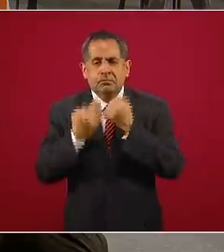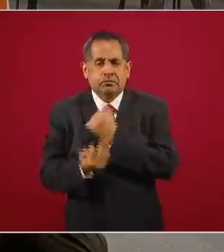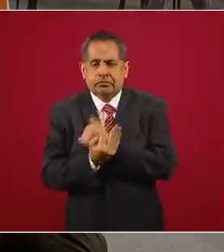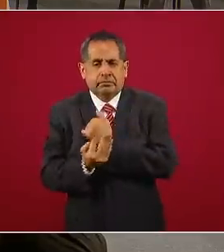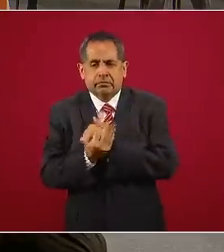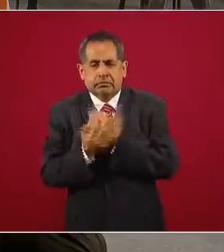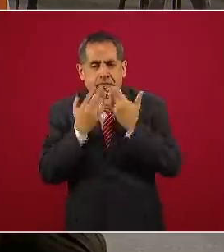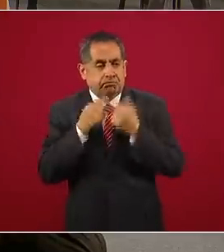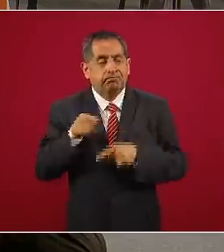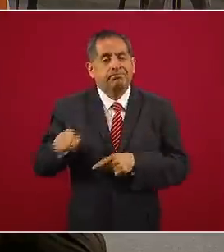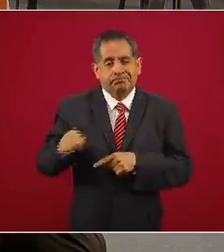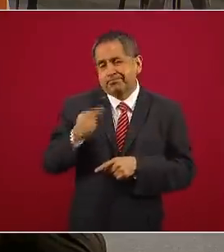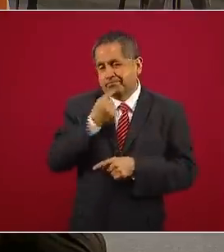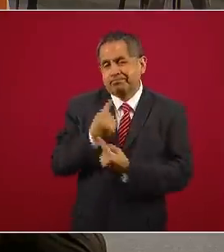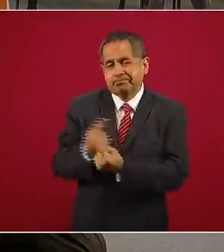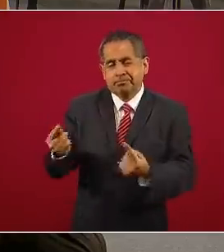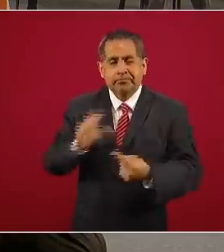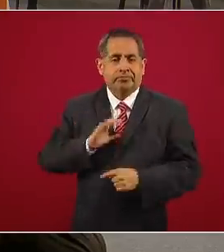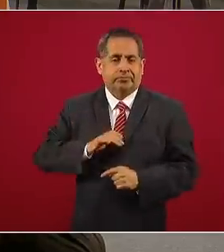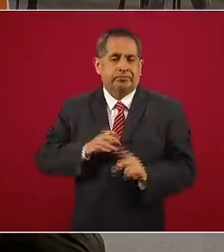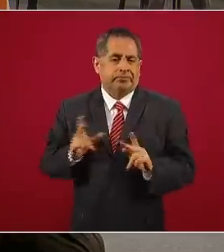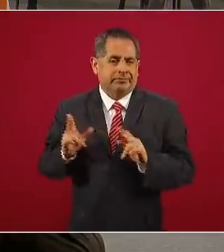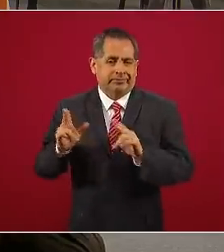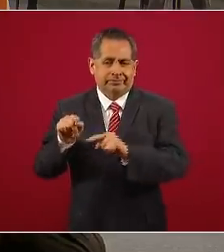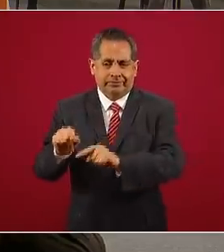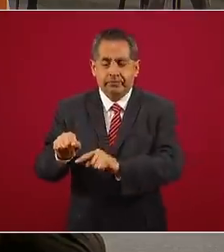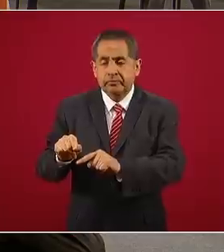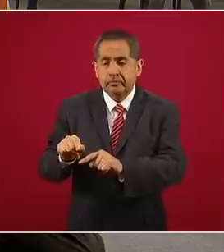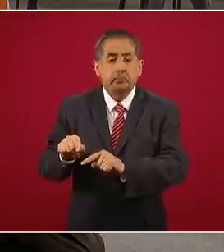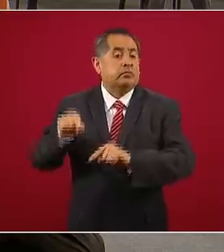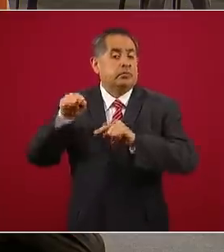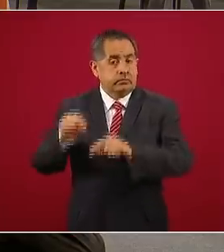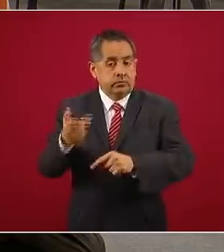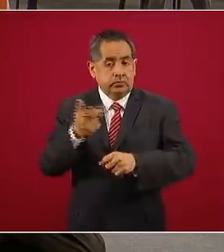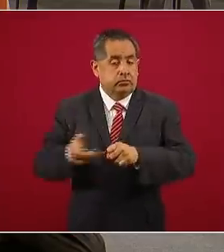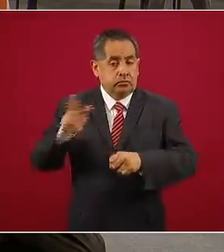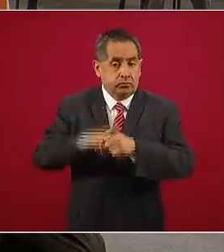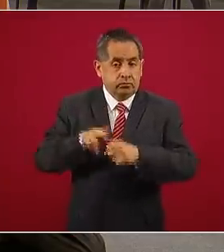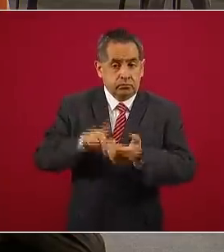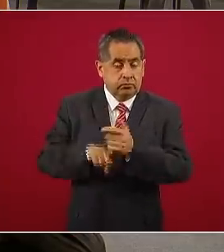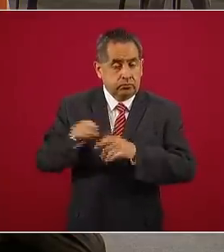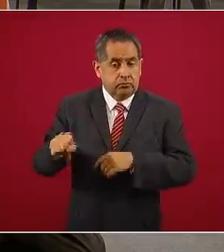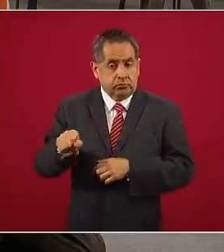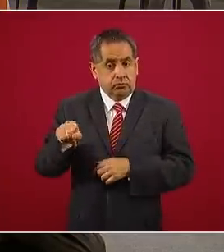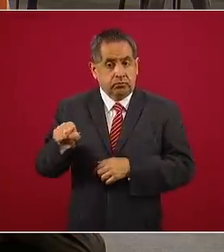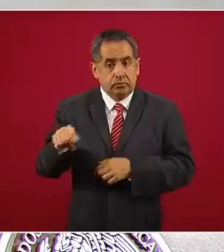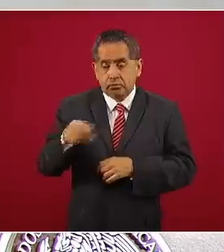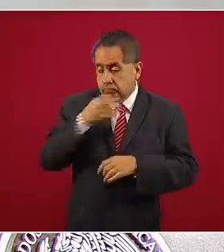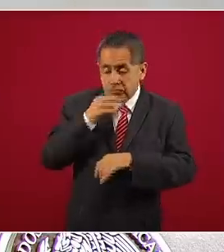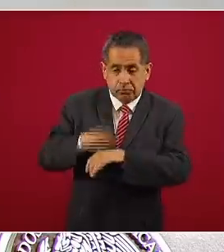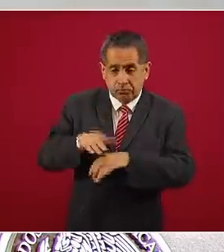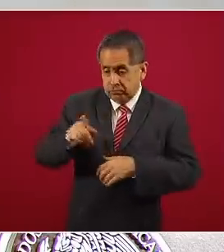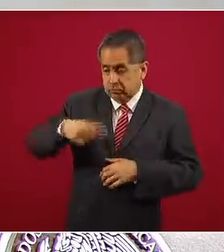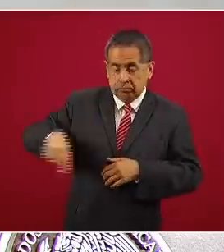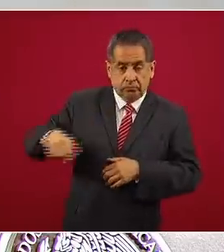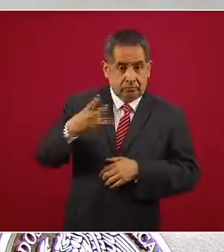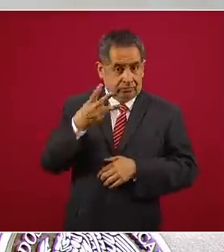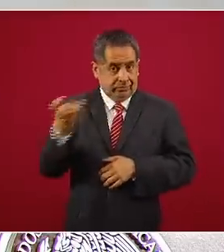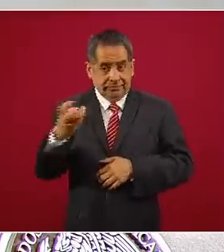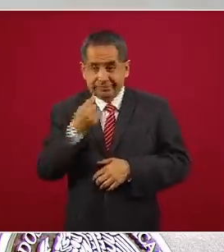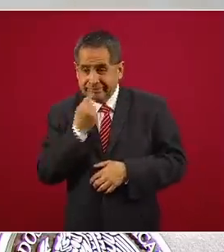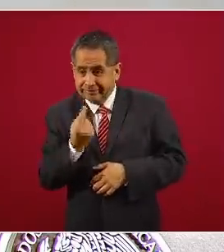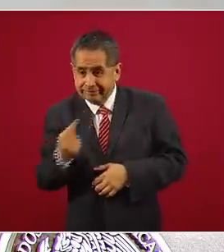allí en el hospital infantil teletón de oncología me me da gusto informarles que los 300 pacientes